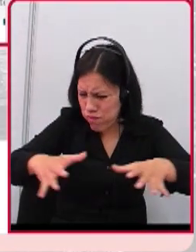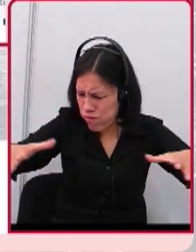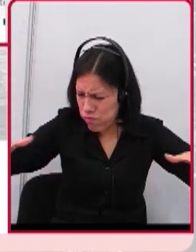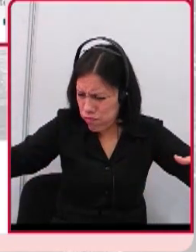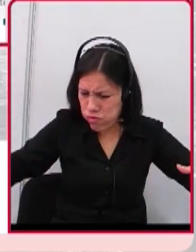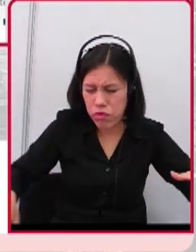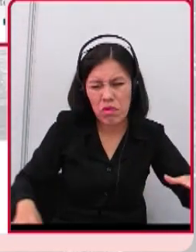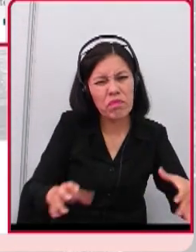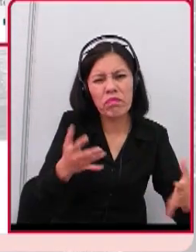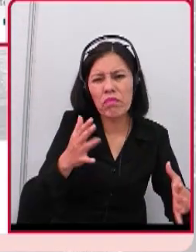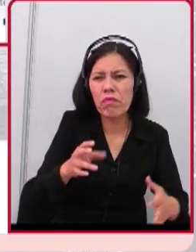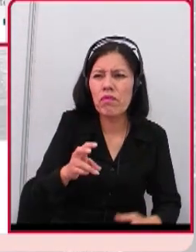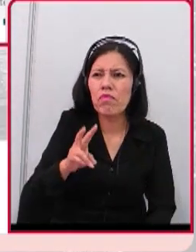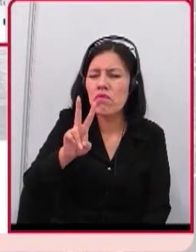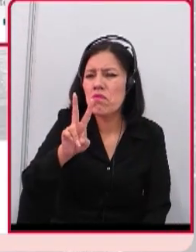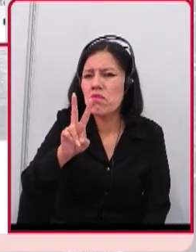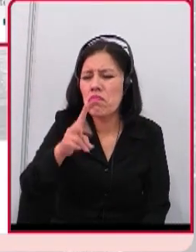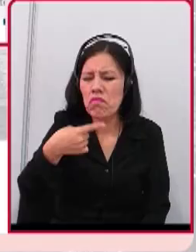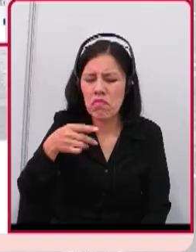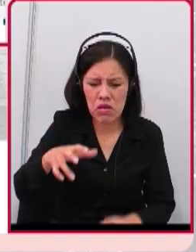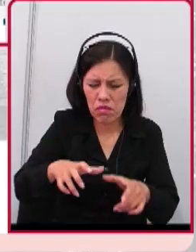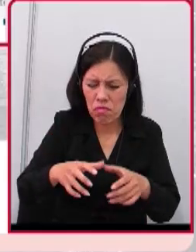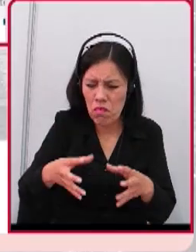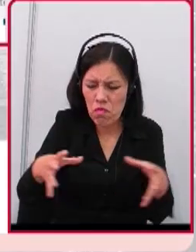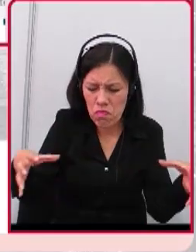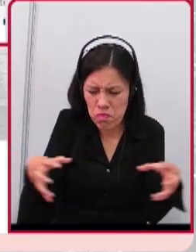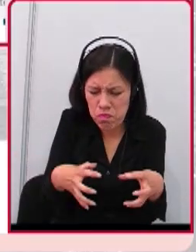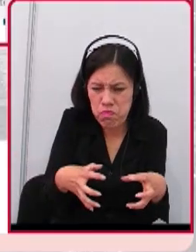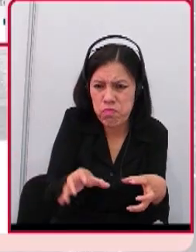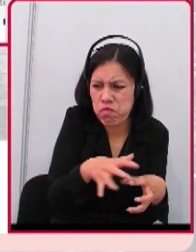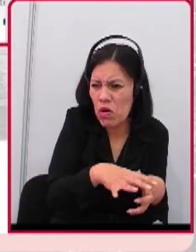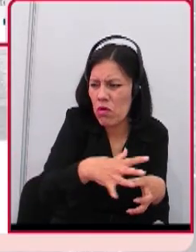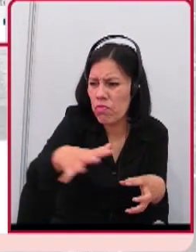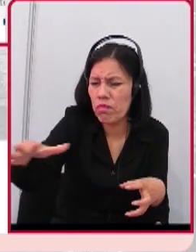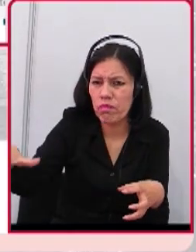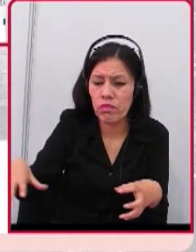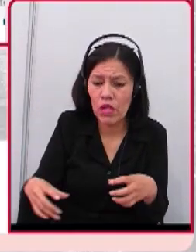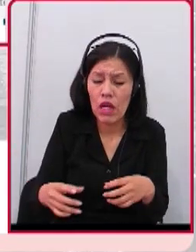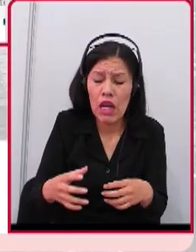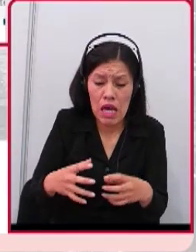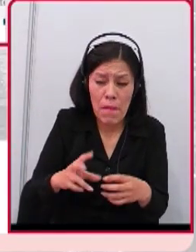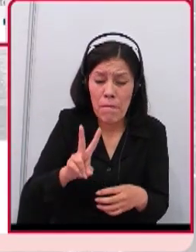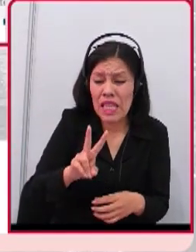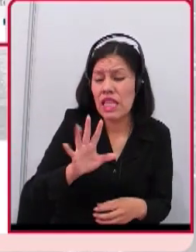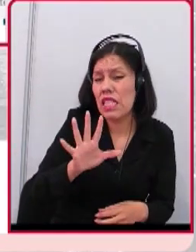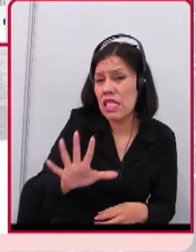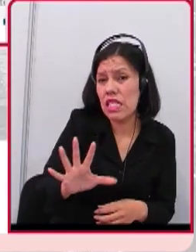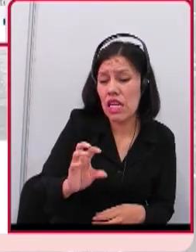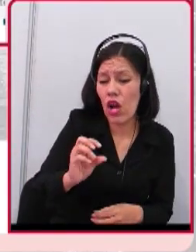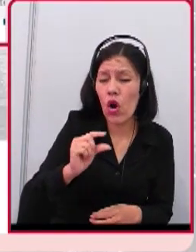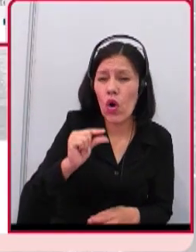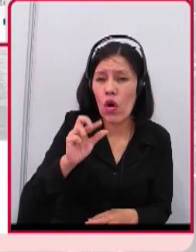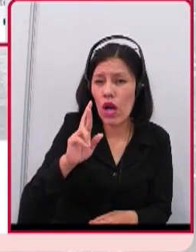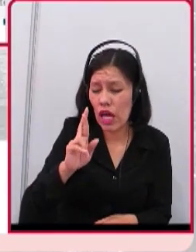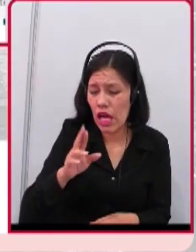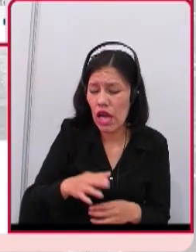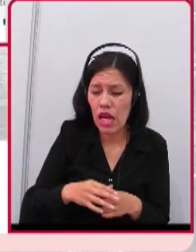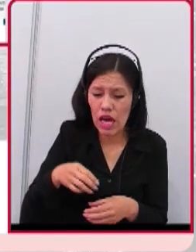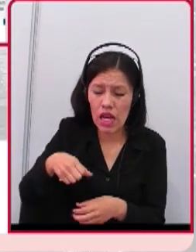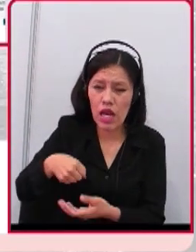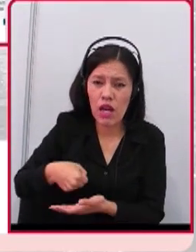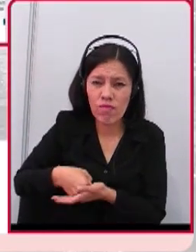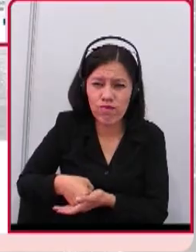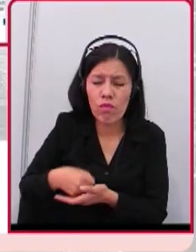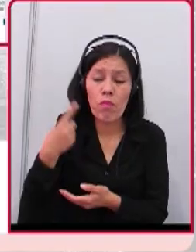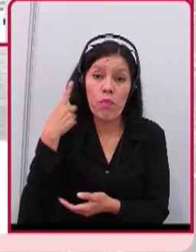1000 ppm, y lo más relevante es el oro, ¿no? 25 gramos por tonelada, llegando a picos de 11.5 en estos cuerpos.